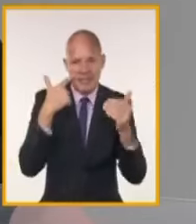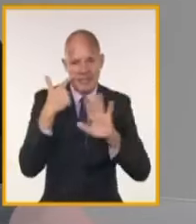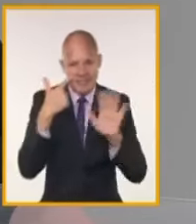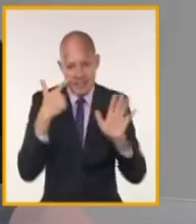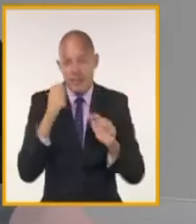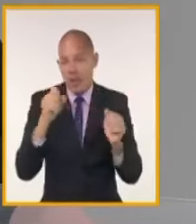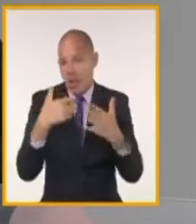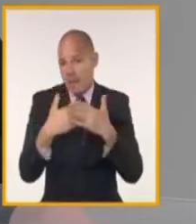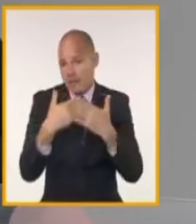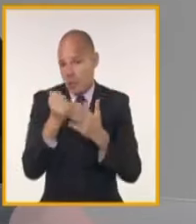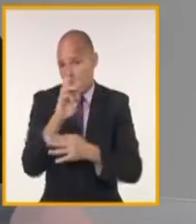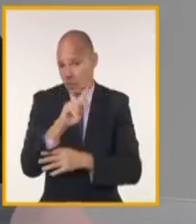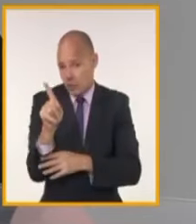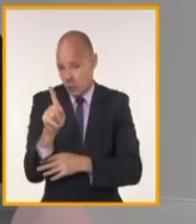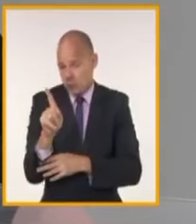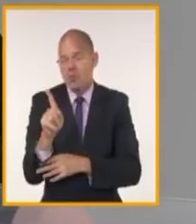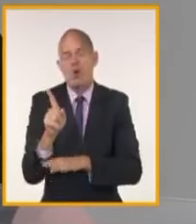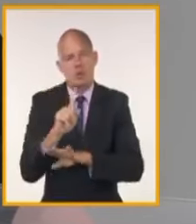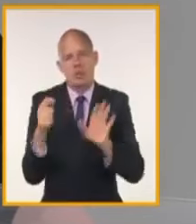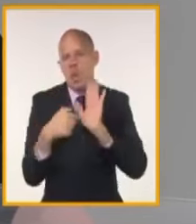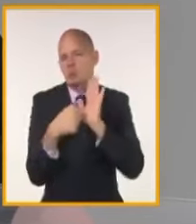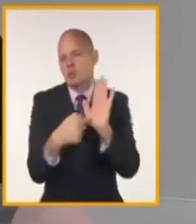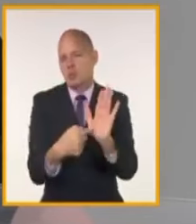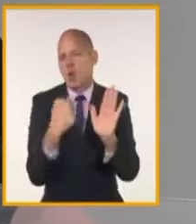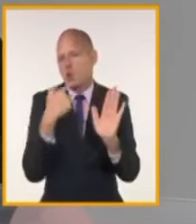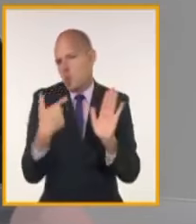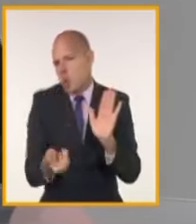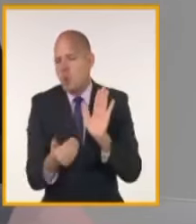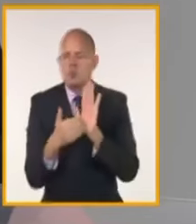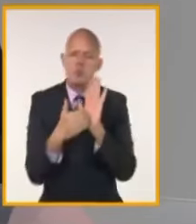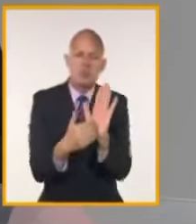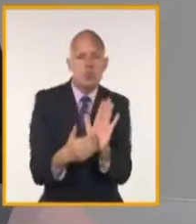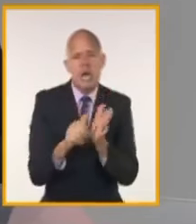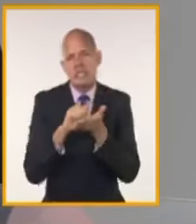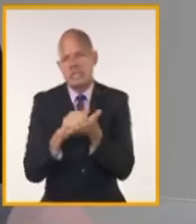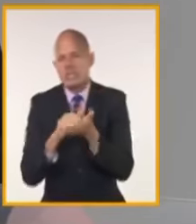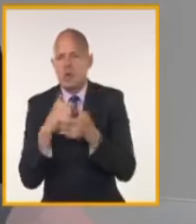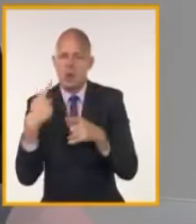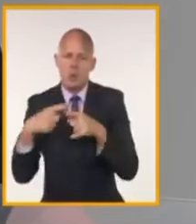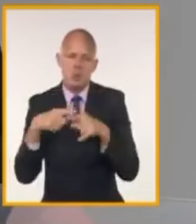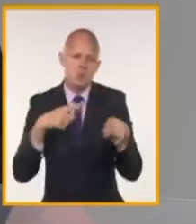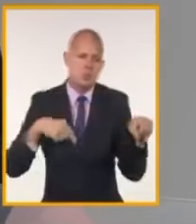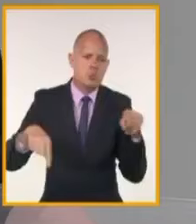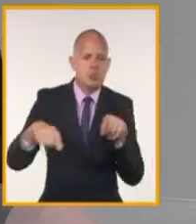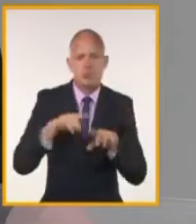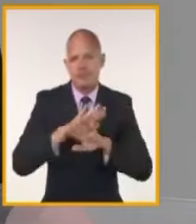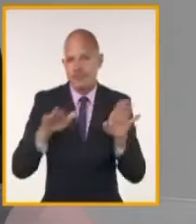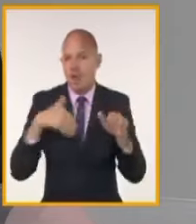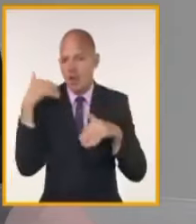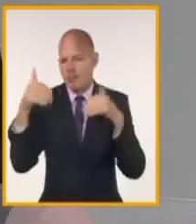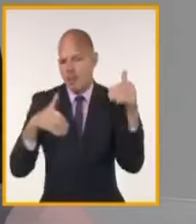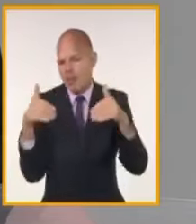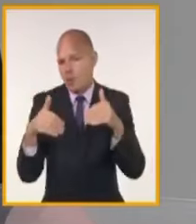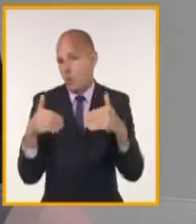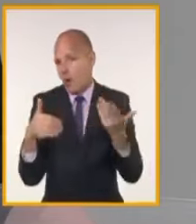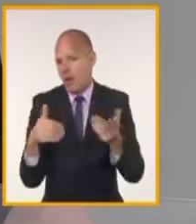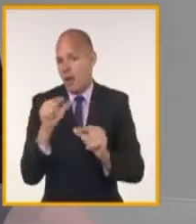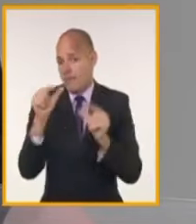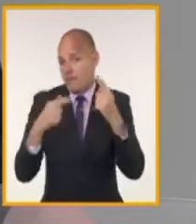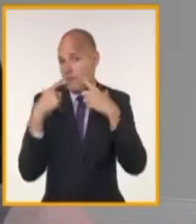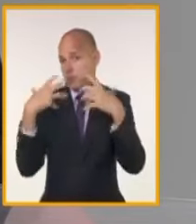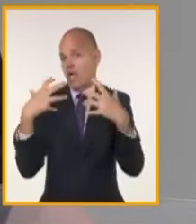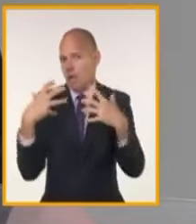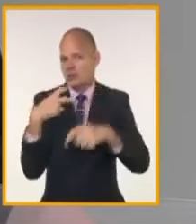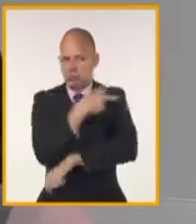empresas para exponer sus productos y sus servicios tenemos la la asistencia de de personalidades